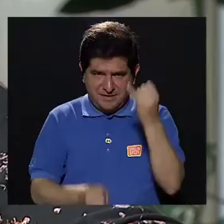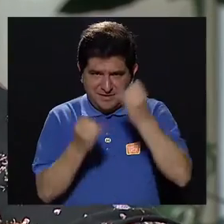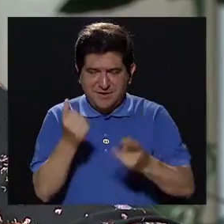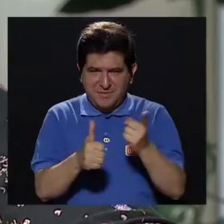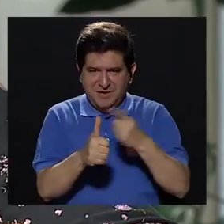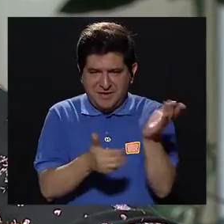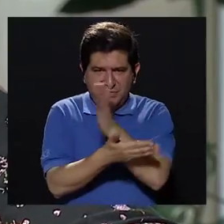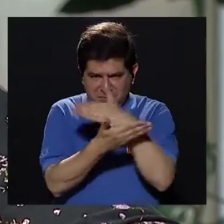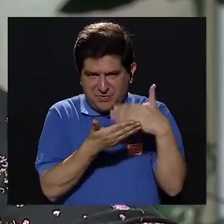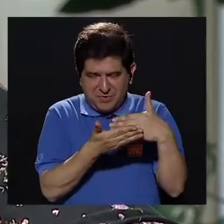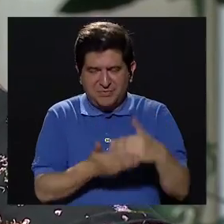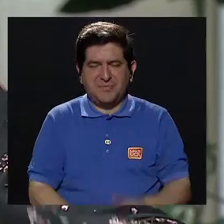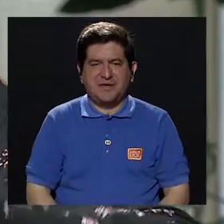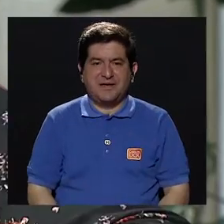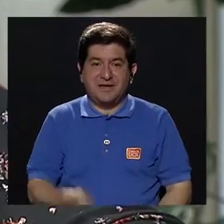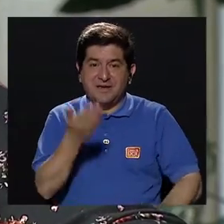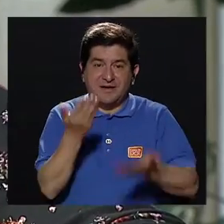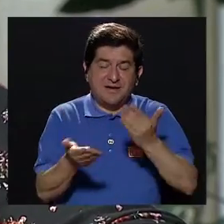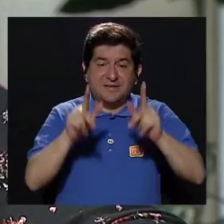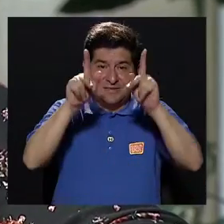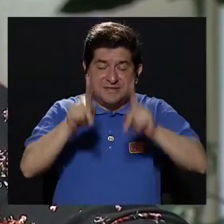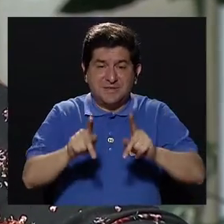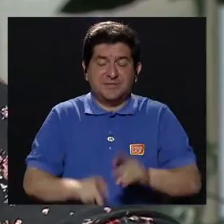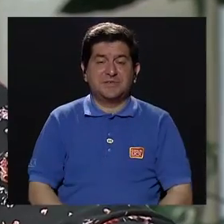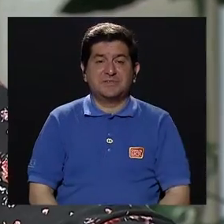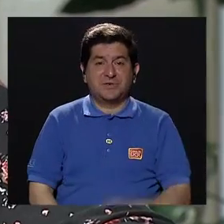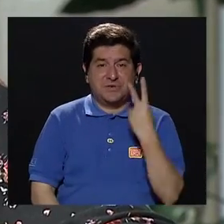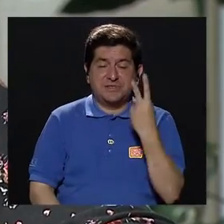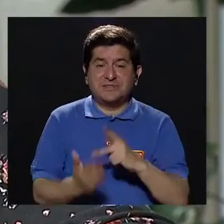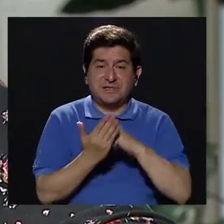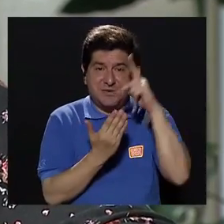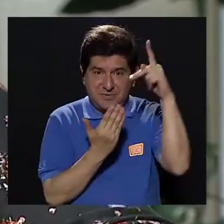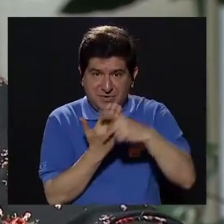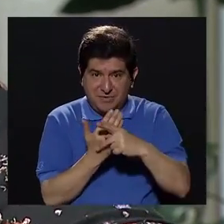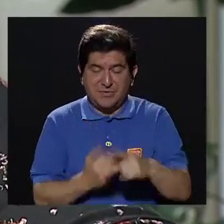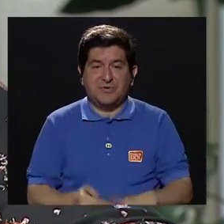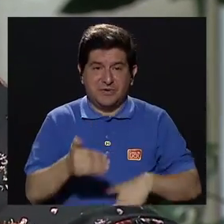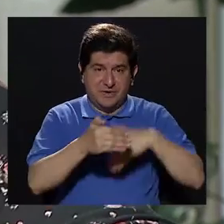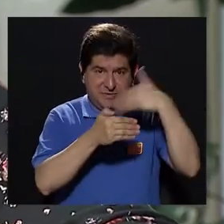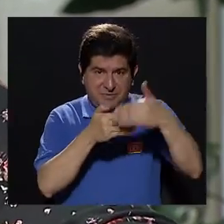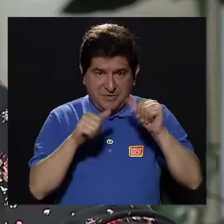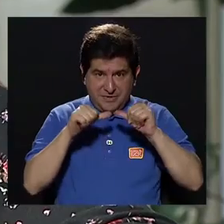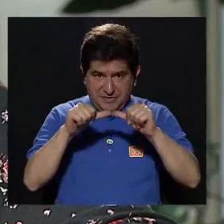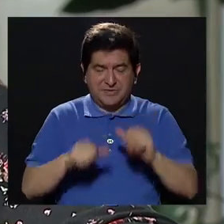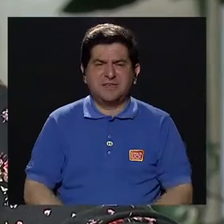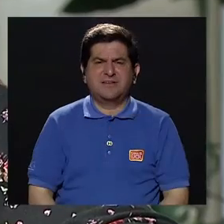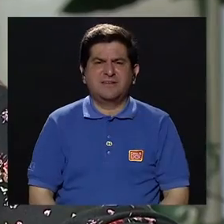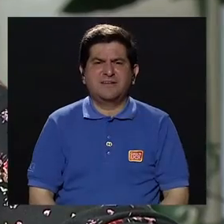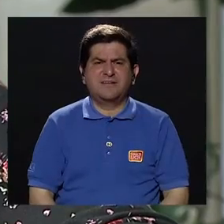vamos a terminar nuestro primer bloque, para dejarle a las personas que nos están viendo, ¿qué estamos haciendo